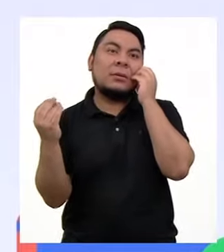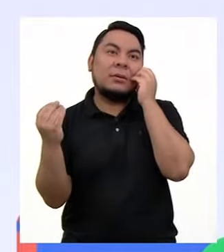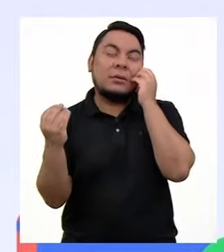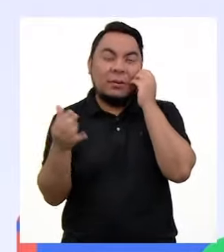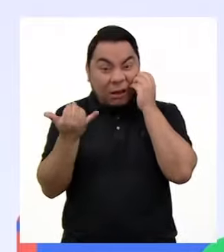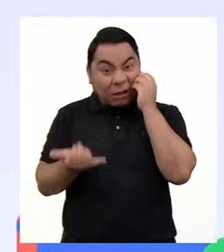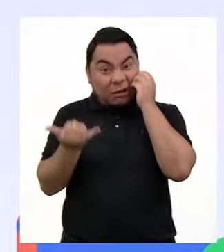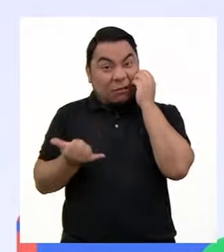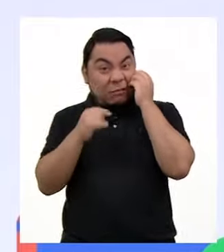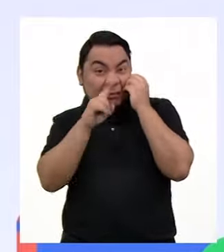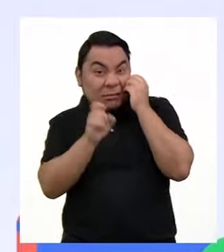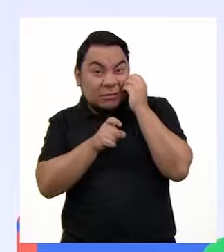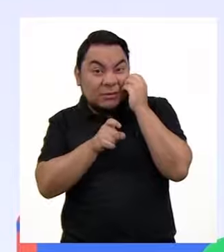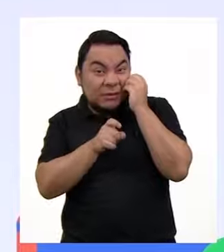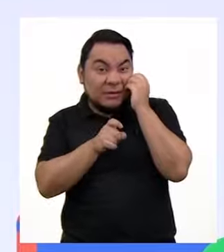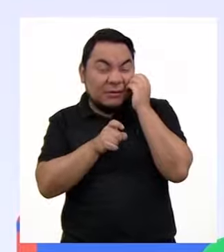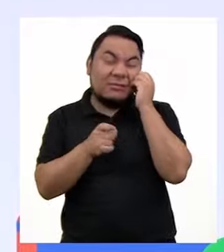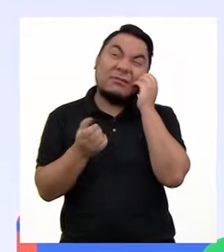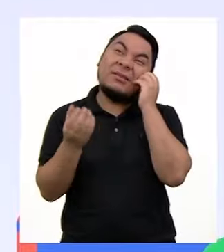¿Ahorita?